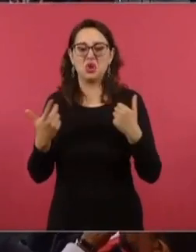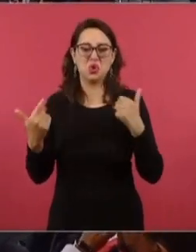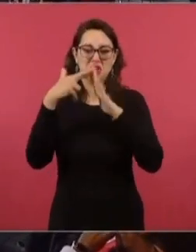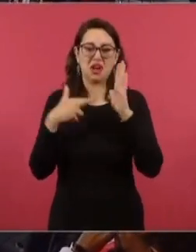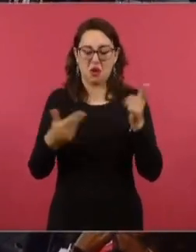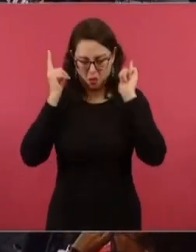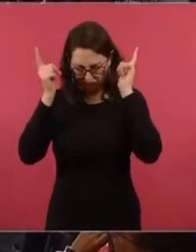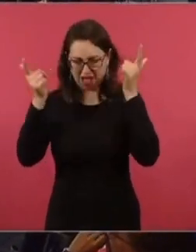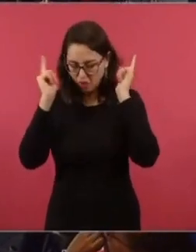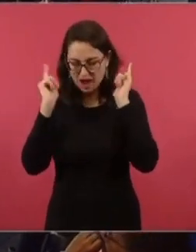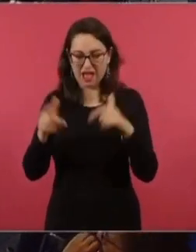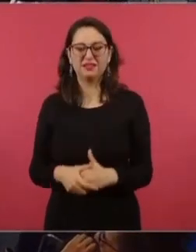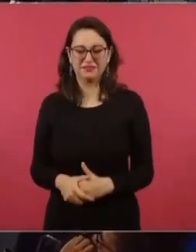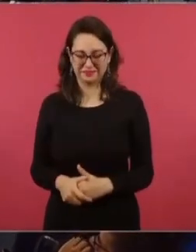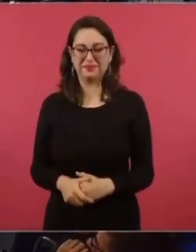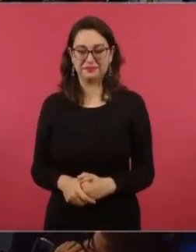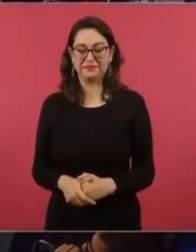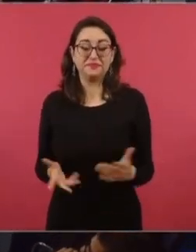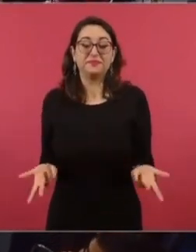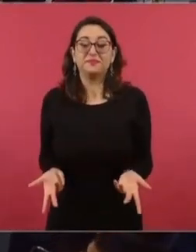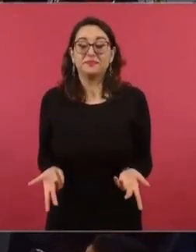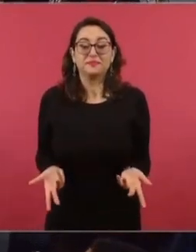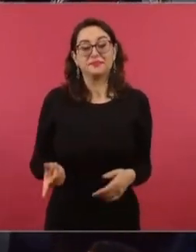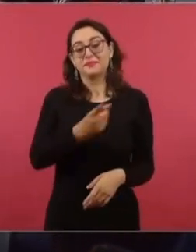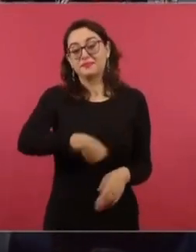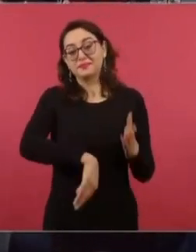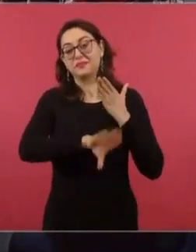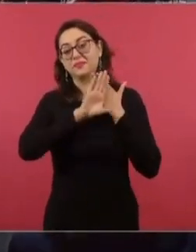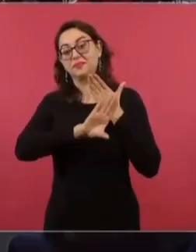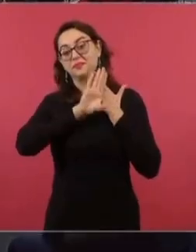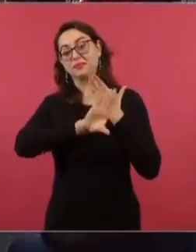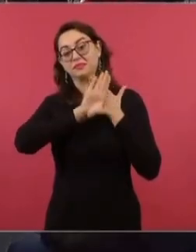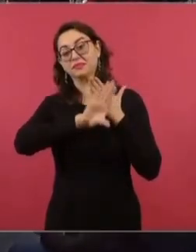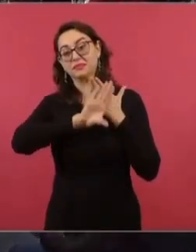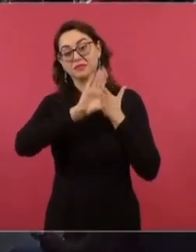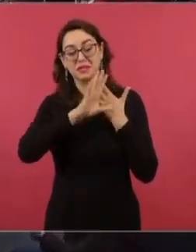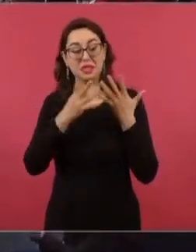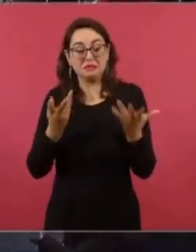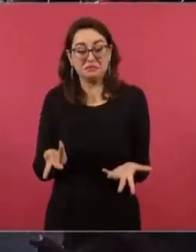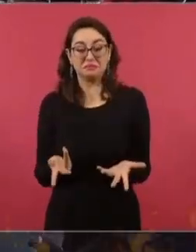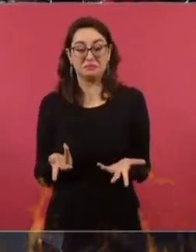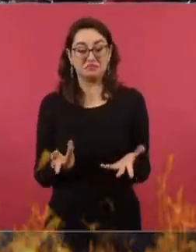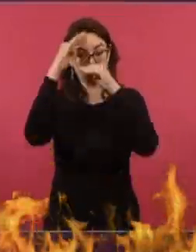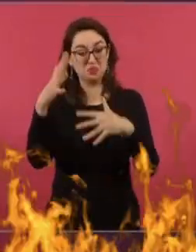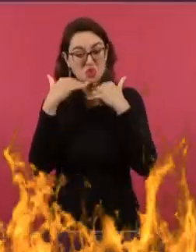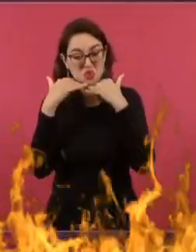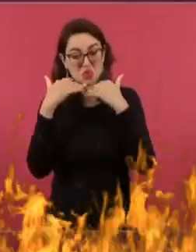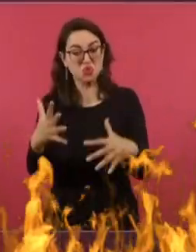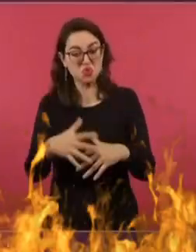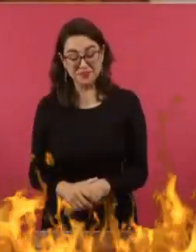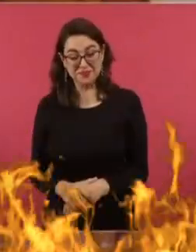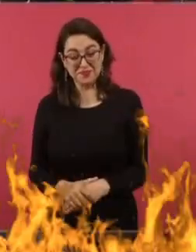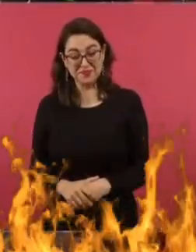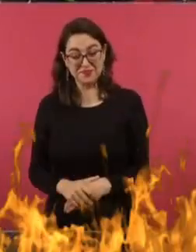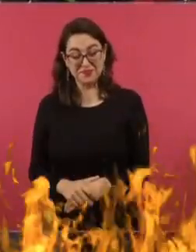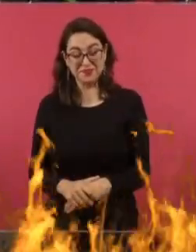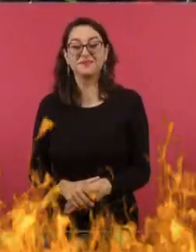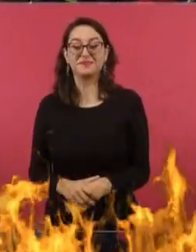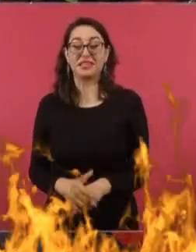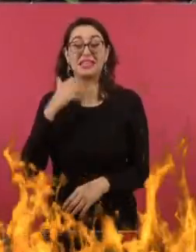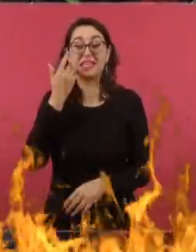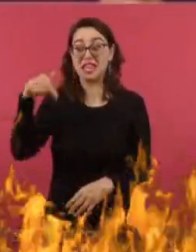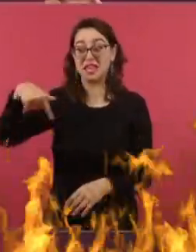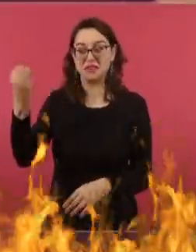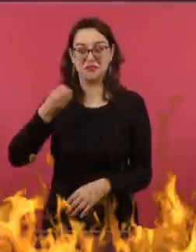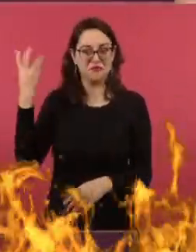generales. Ojalá y lo hagan. Claro que nuestros adversarios, los conservadores, corruptos e hipócritas, pues quisieran que ya no